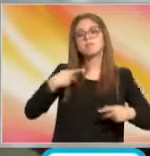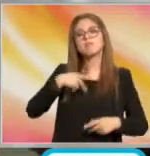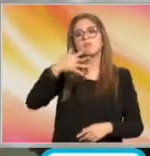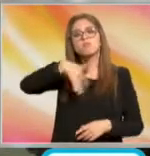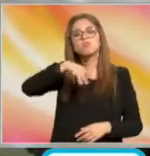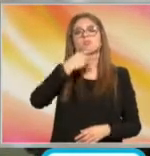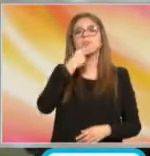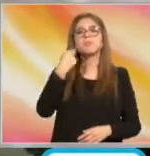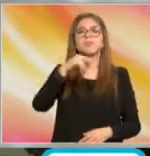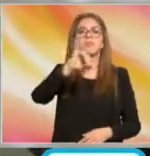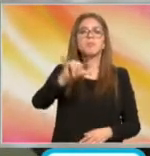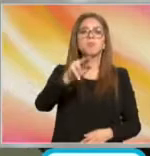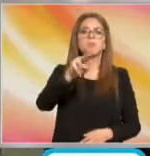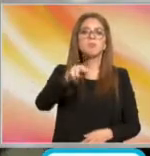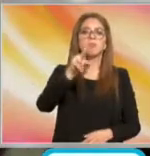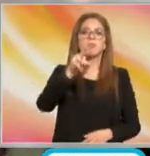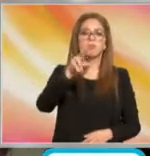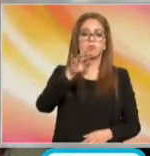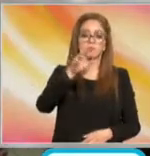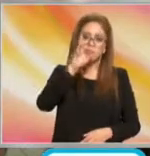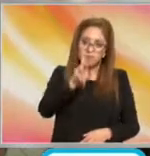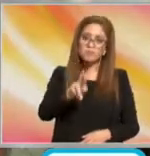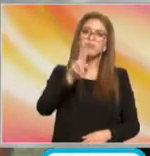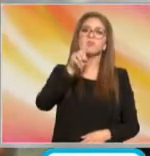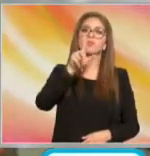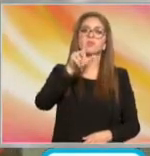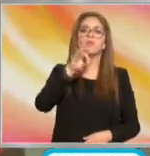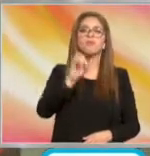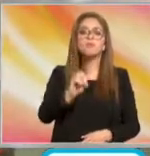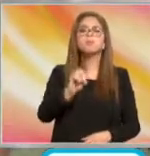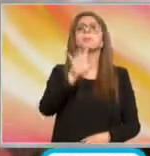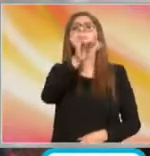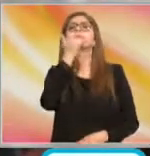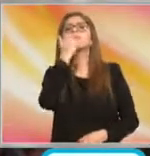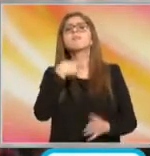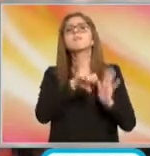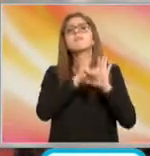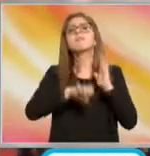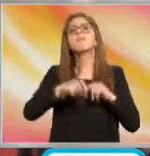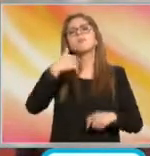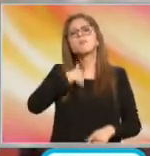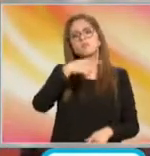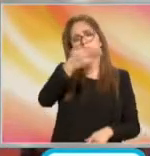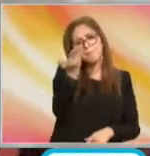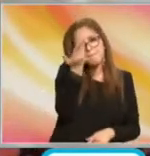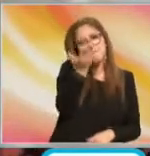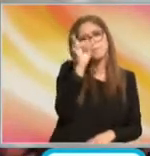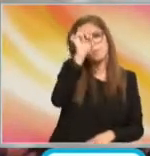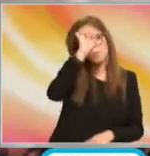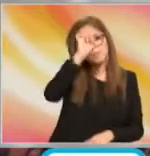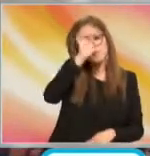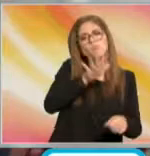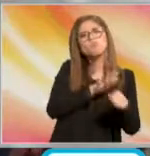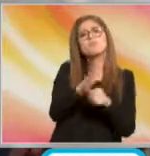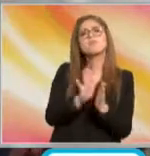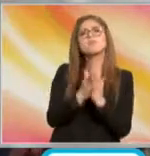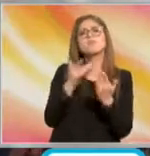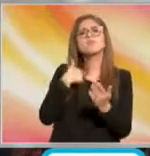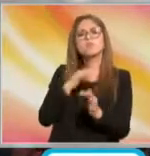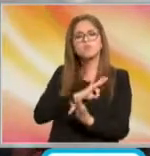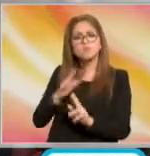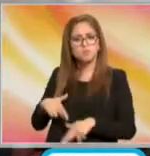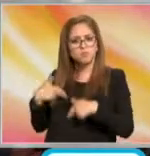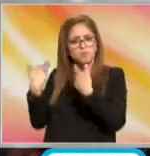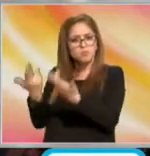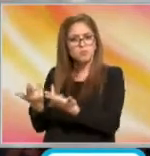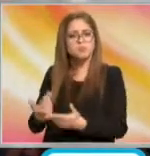Si usted le recomendaran, le pidieron una recomendación para regalar un libro. de Rulfo. De Rulfo, bueno, pues están los